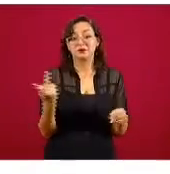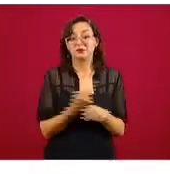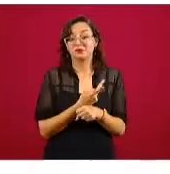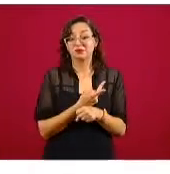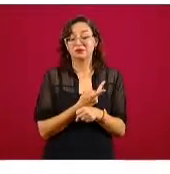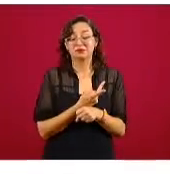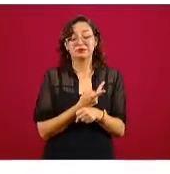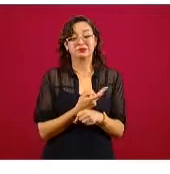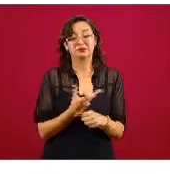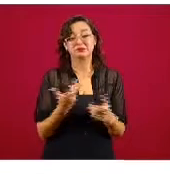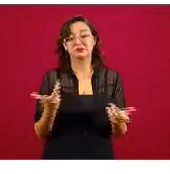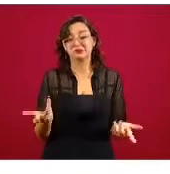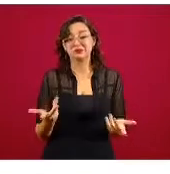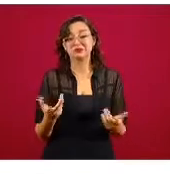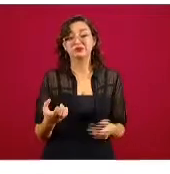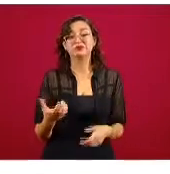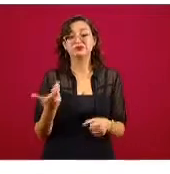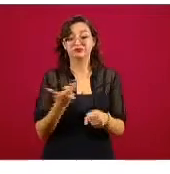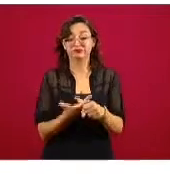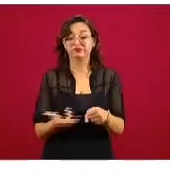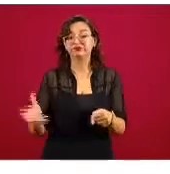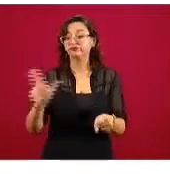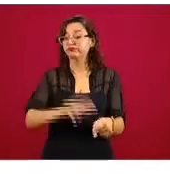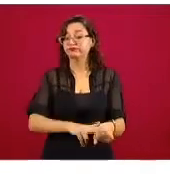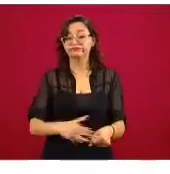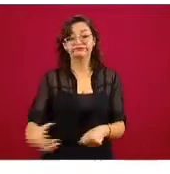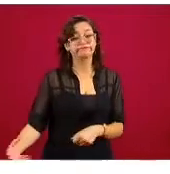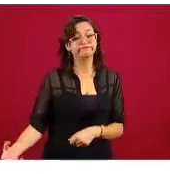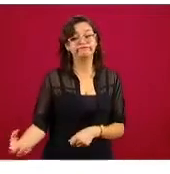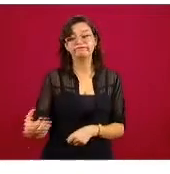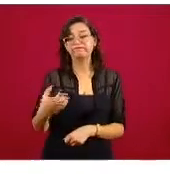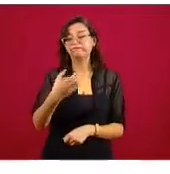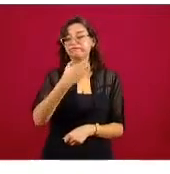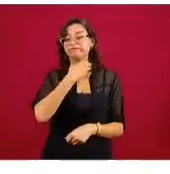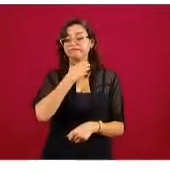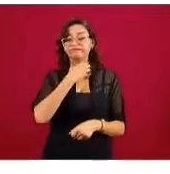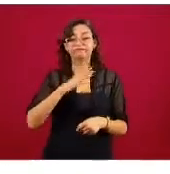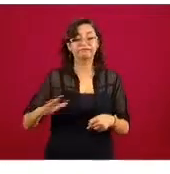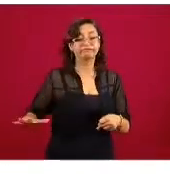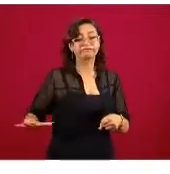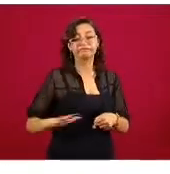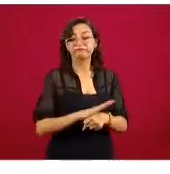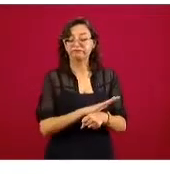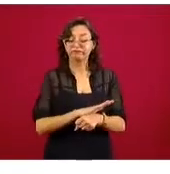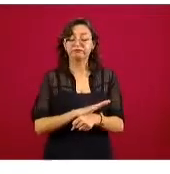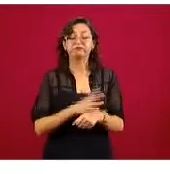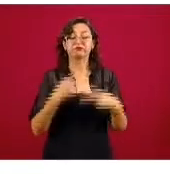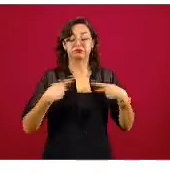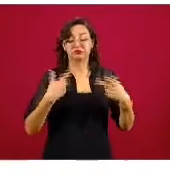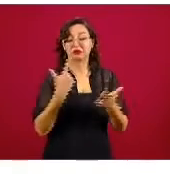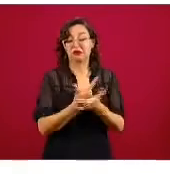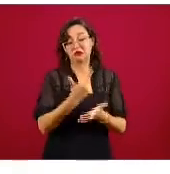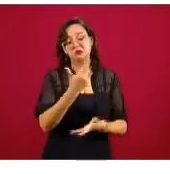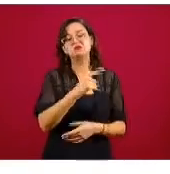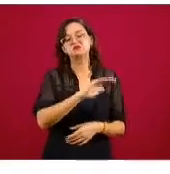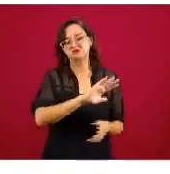muy importante en la saturación de los hospitales, por supuesto, también los casos graves y la